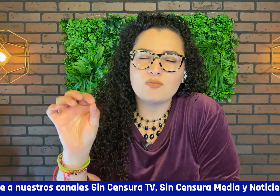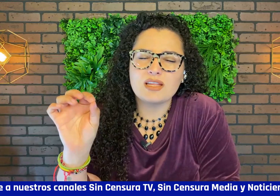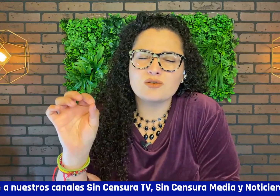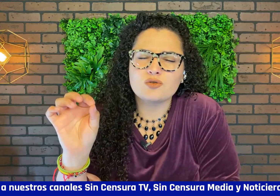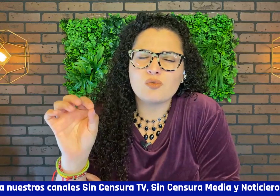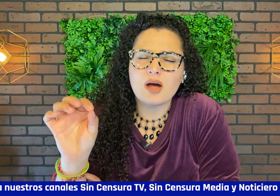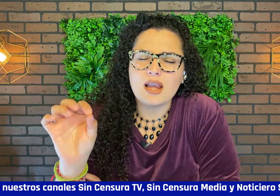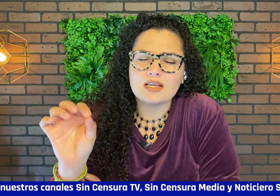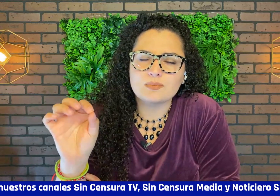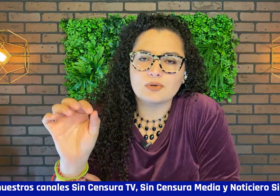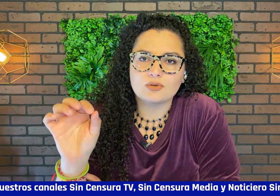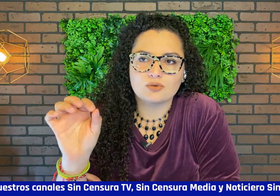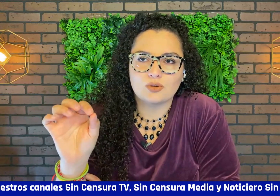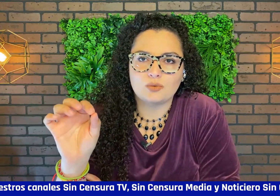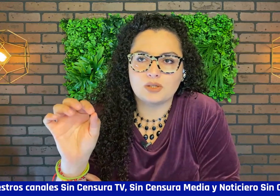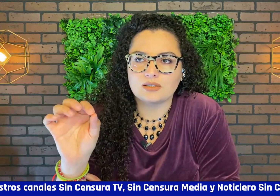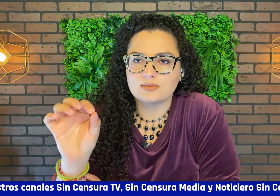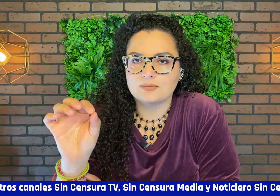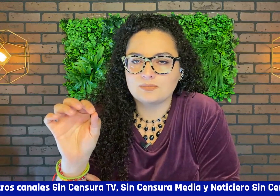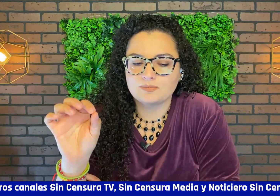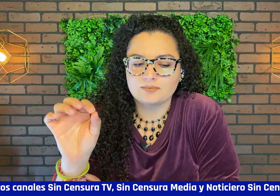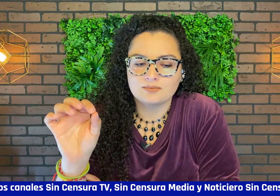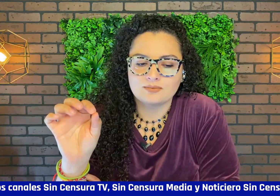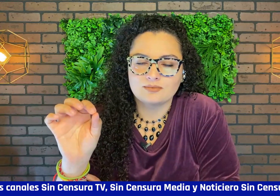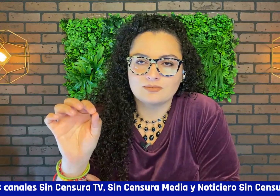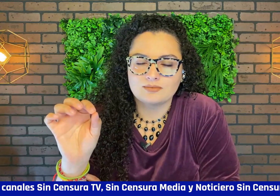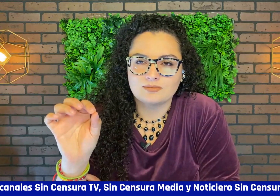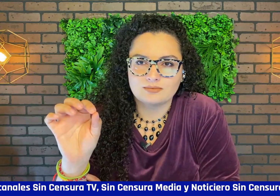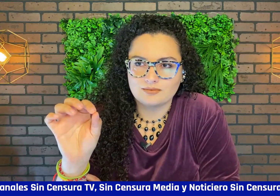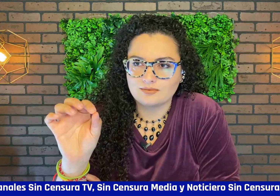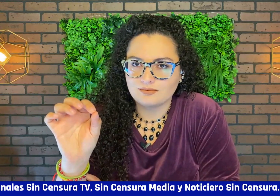pesos mensuales por sus columnas.